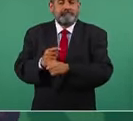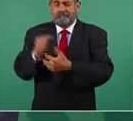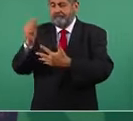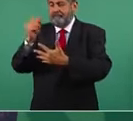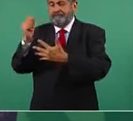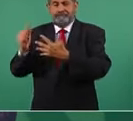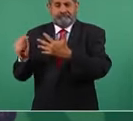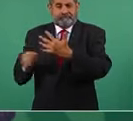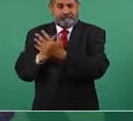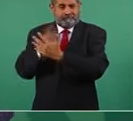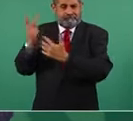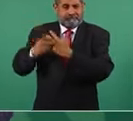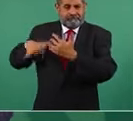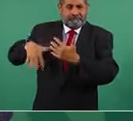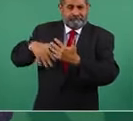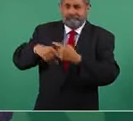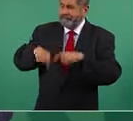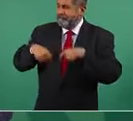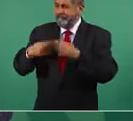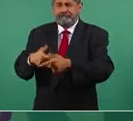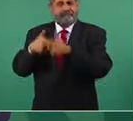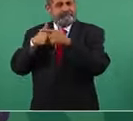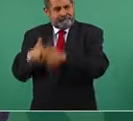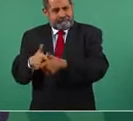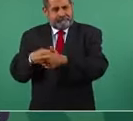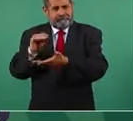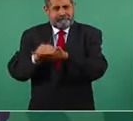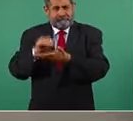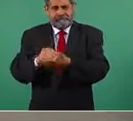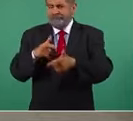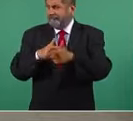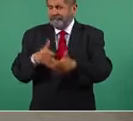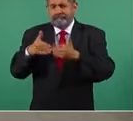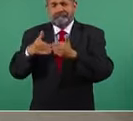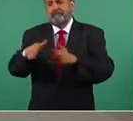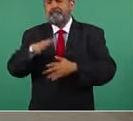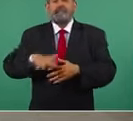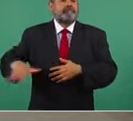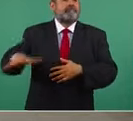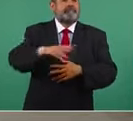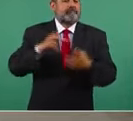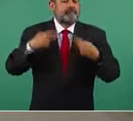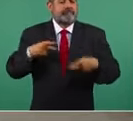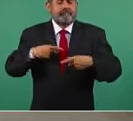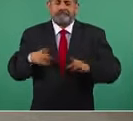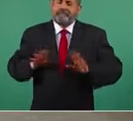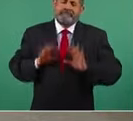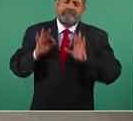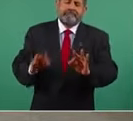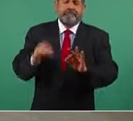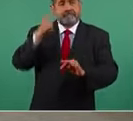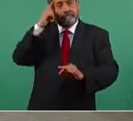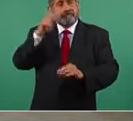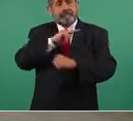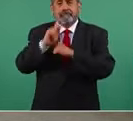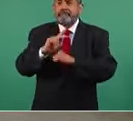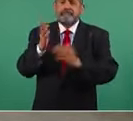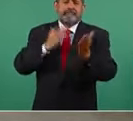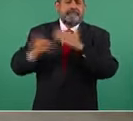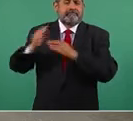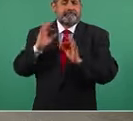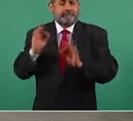estos programas para beneficio del pueblo y para el desarrollo del país.